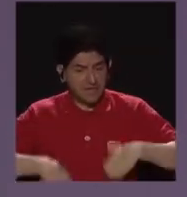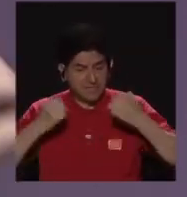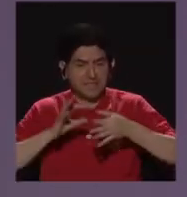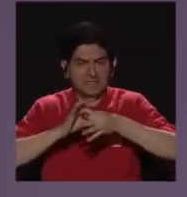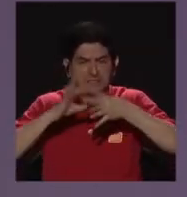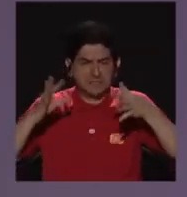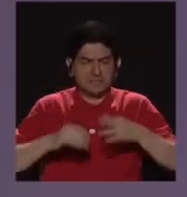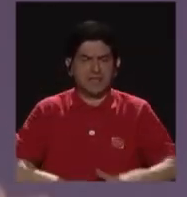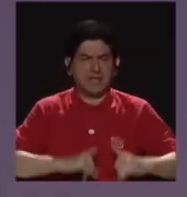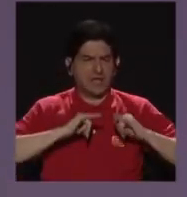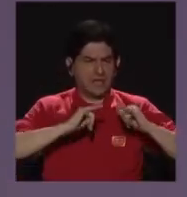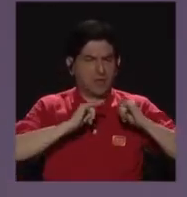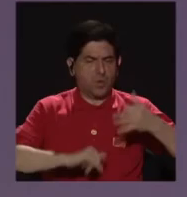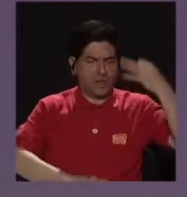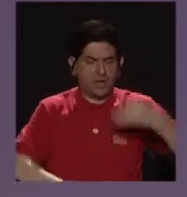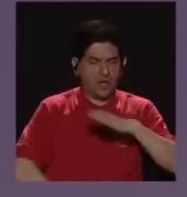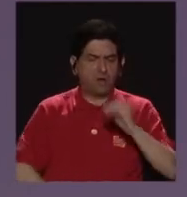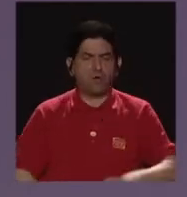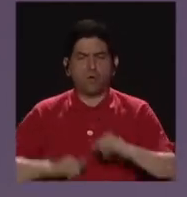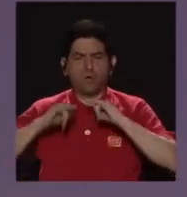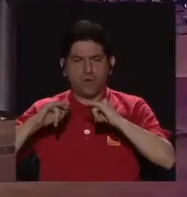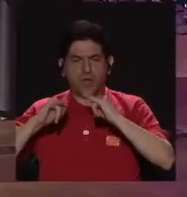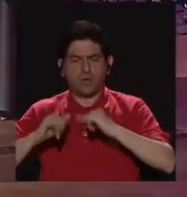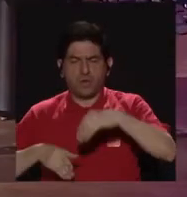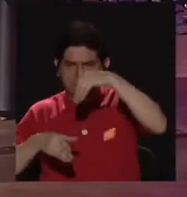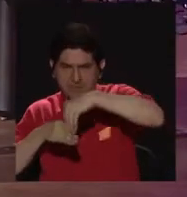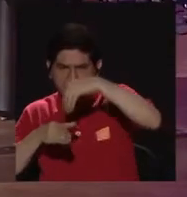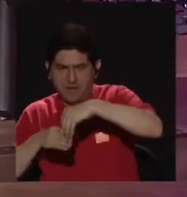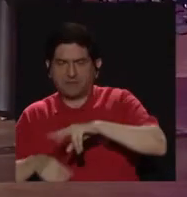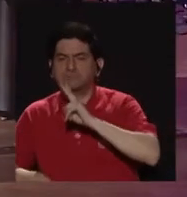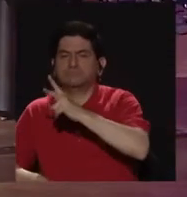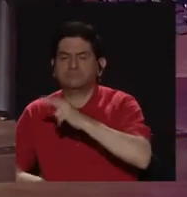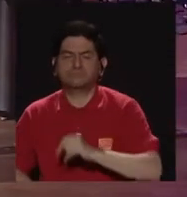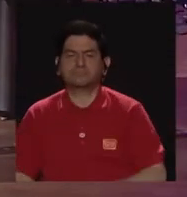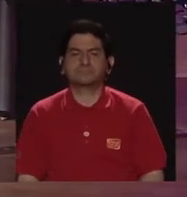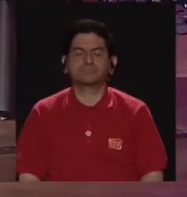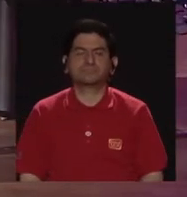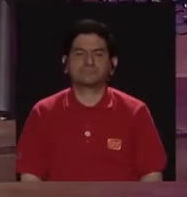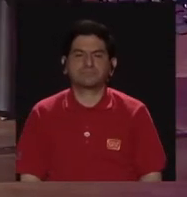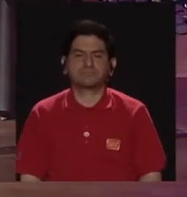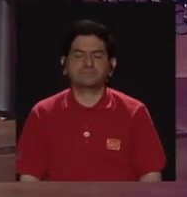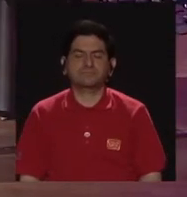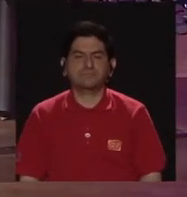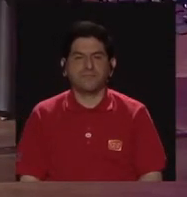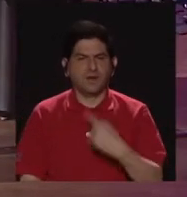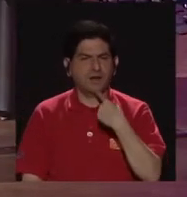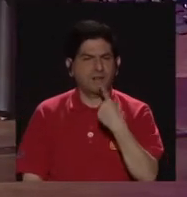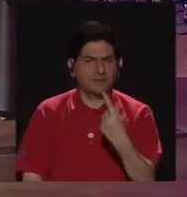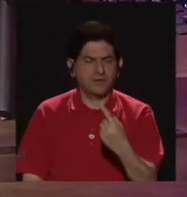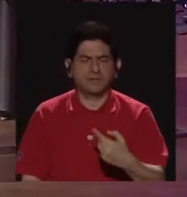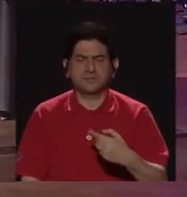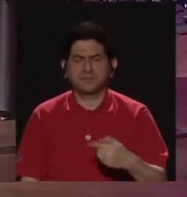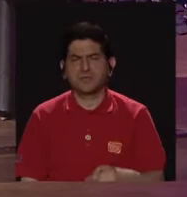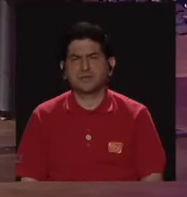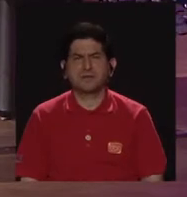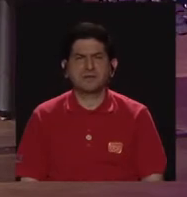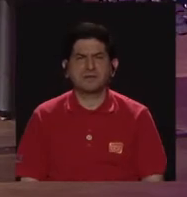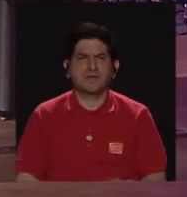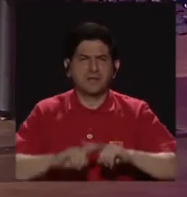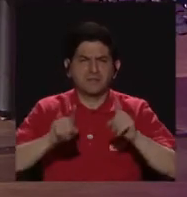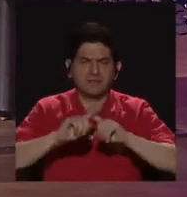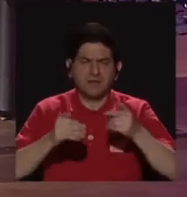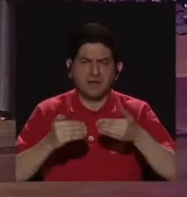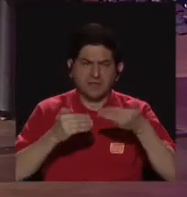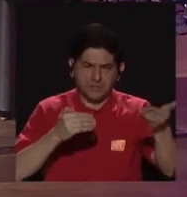entre igualdad formal e igualdad sustantiva sin respecto de lo que han mencionado bueno tengo varias cosas